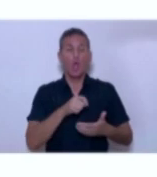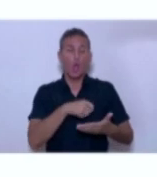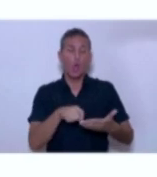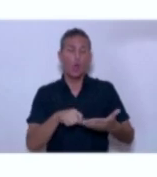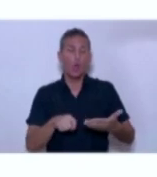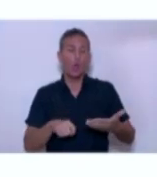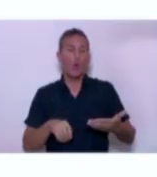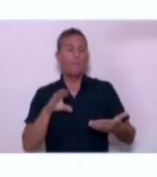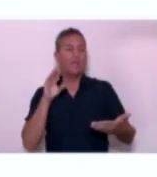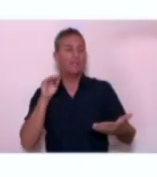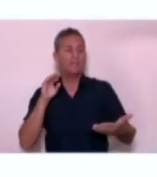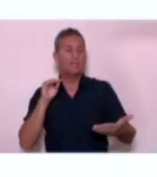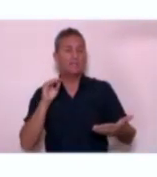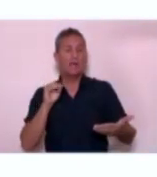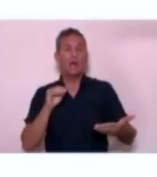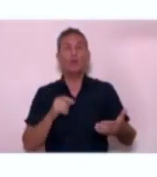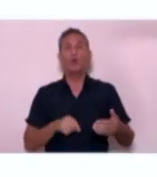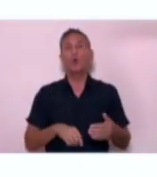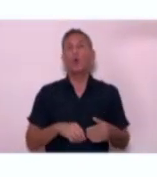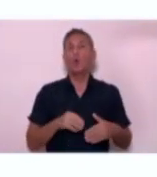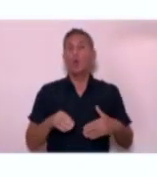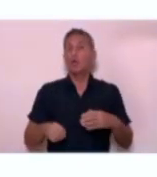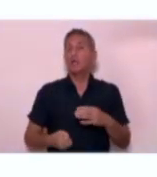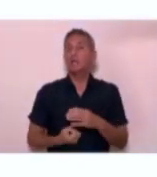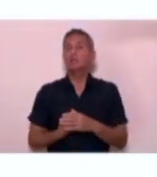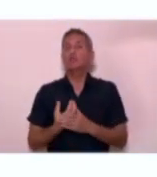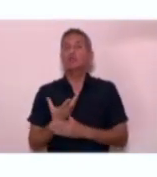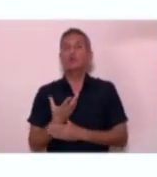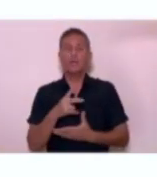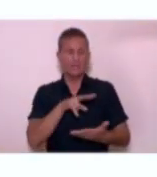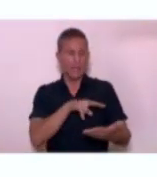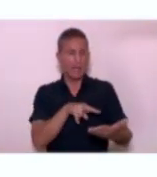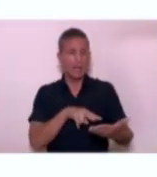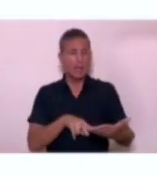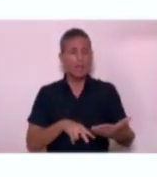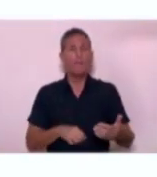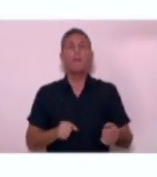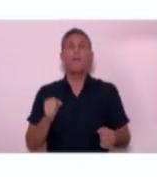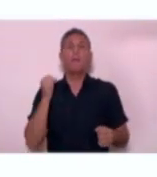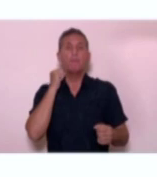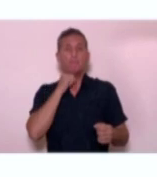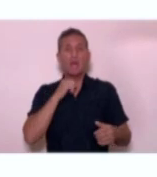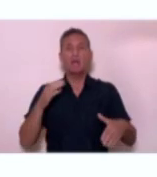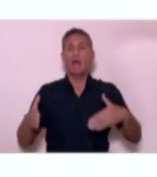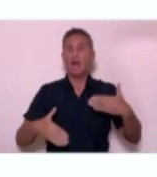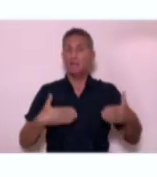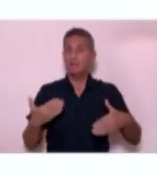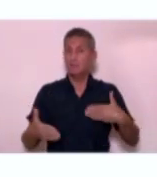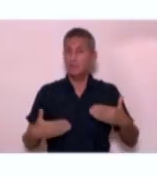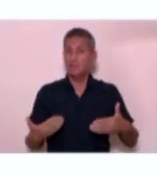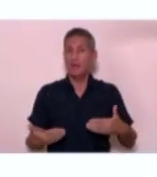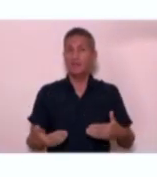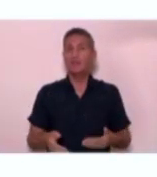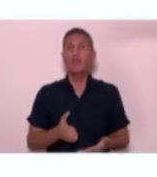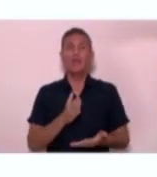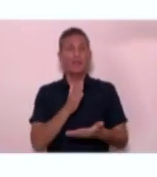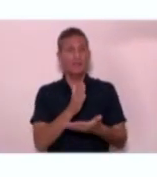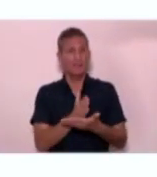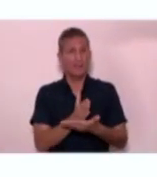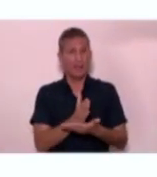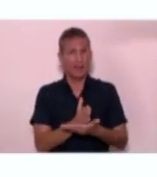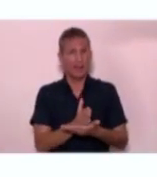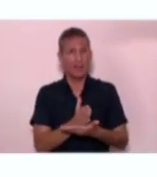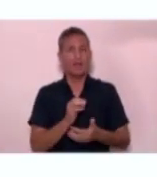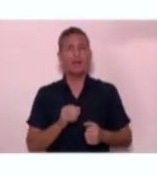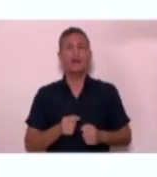las ideas. Copia el dictado de breves textos que se pueden derivar de las lecturas, así como actividades que